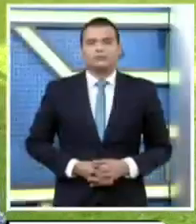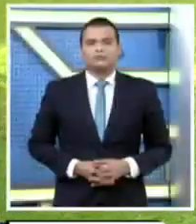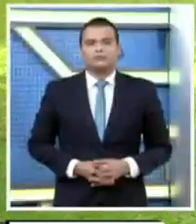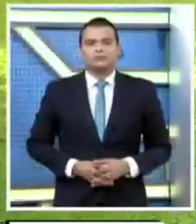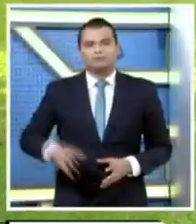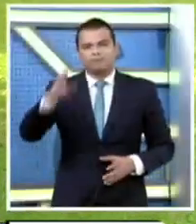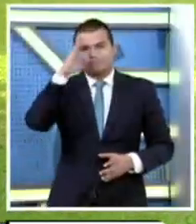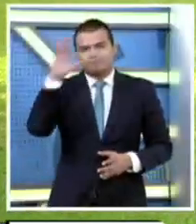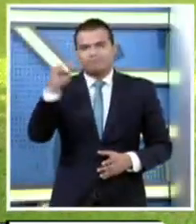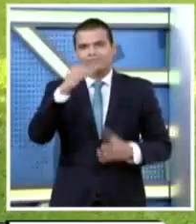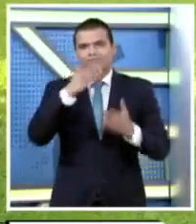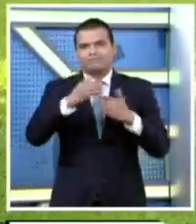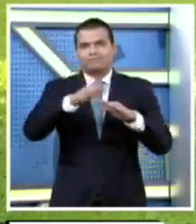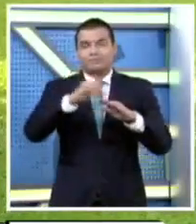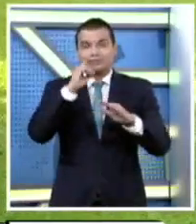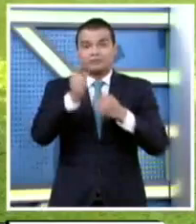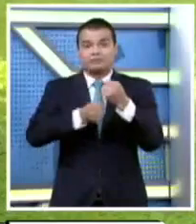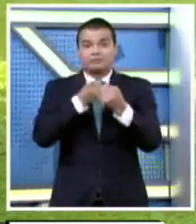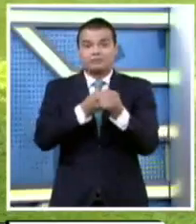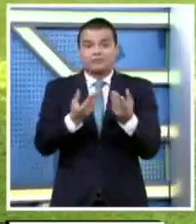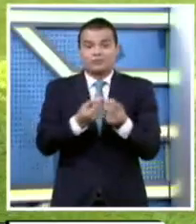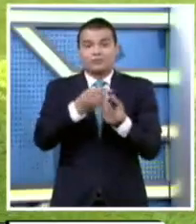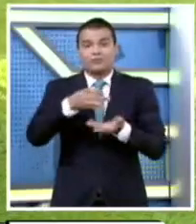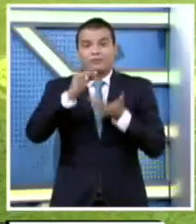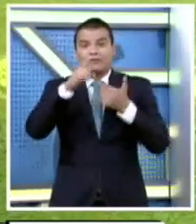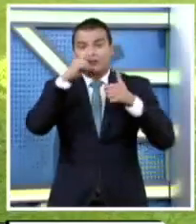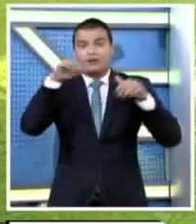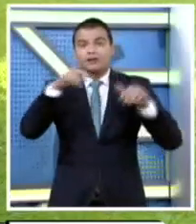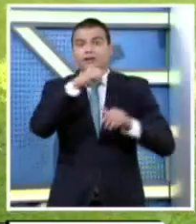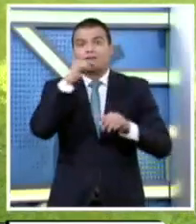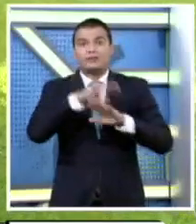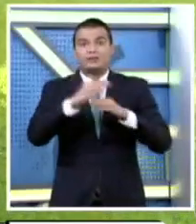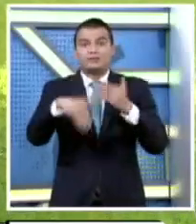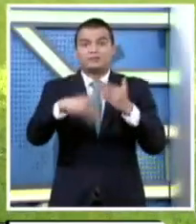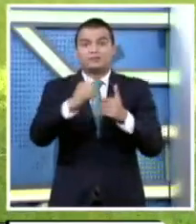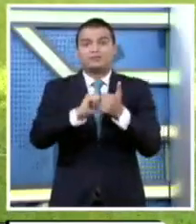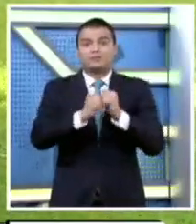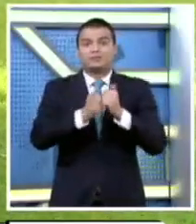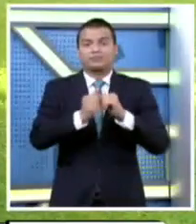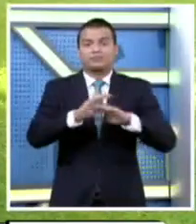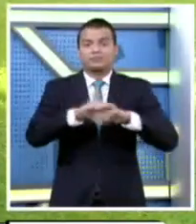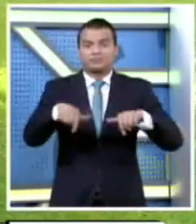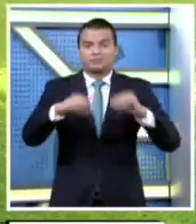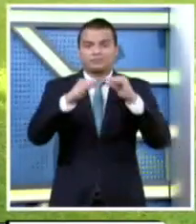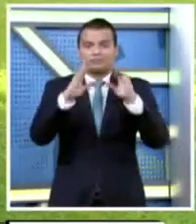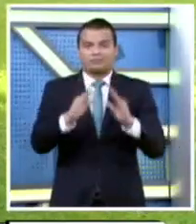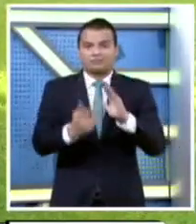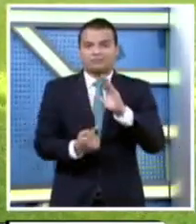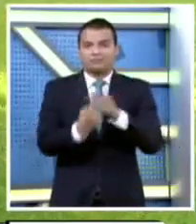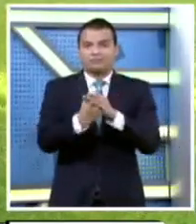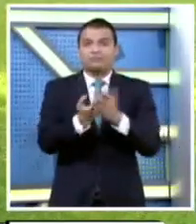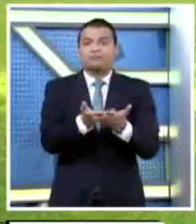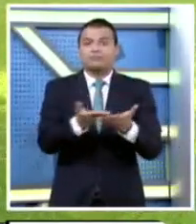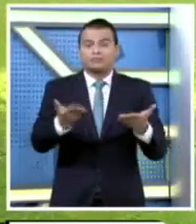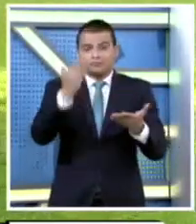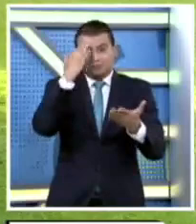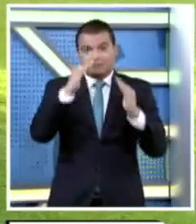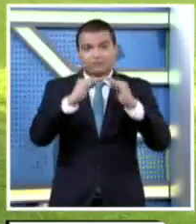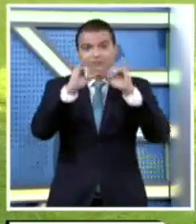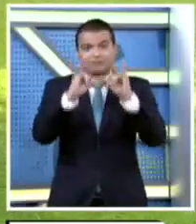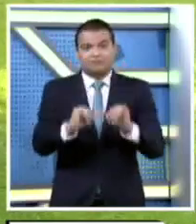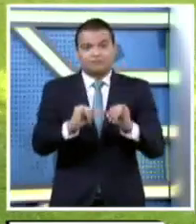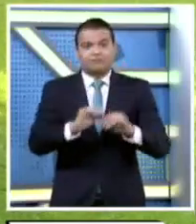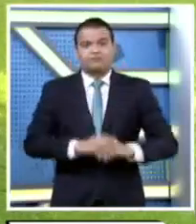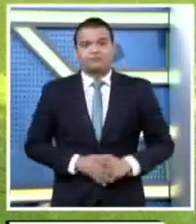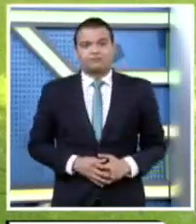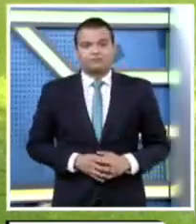Hola, ¿qué tal? Con el patrocinio de Café Águila Roja presentamos los deportes en 90 minutos desde casa. Quédate en casa